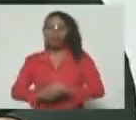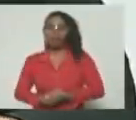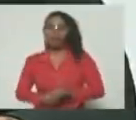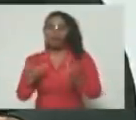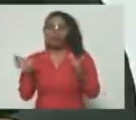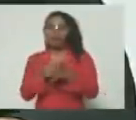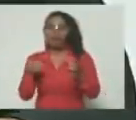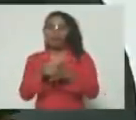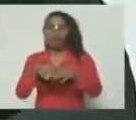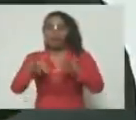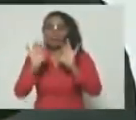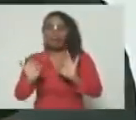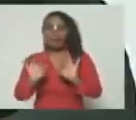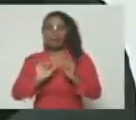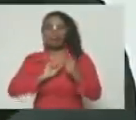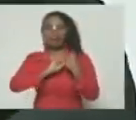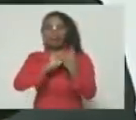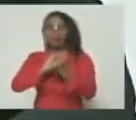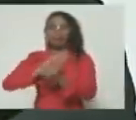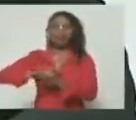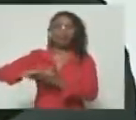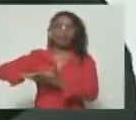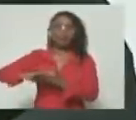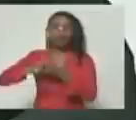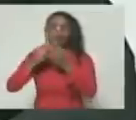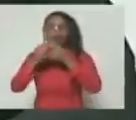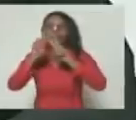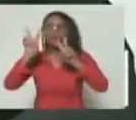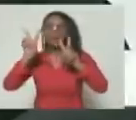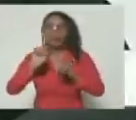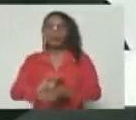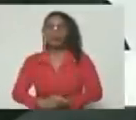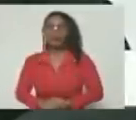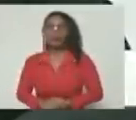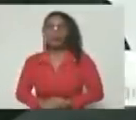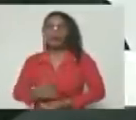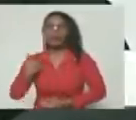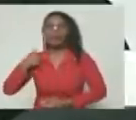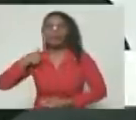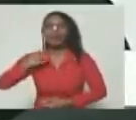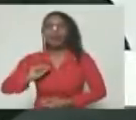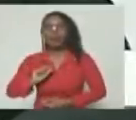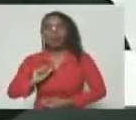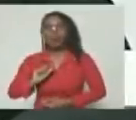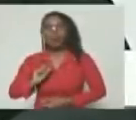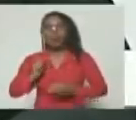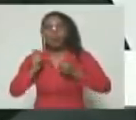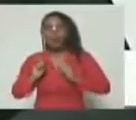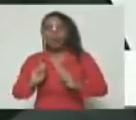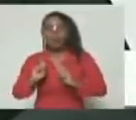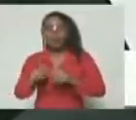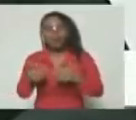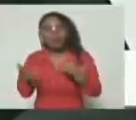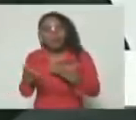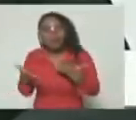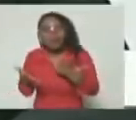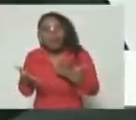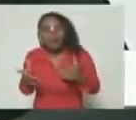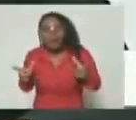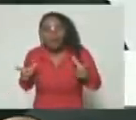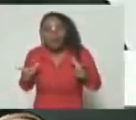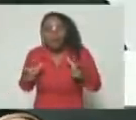Comisión Especial de Diálogo, Reconciliación y Paz tenemos la intención de